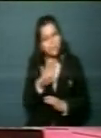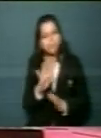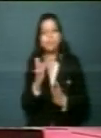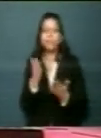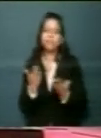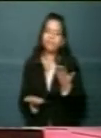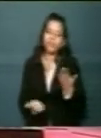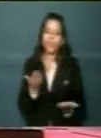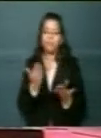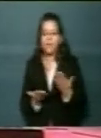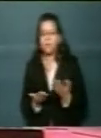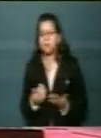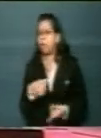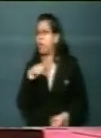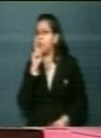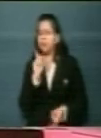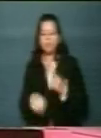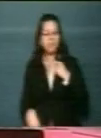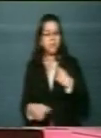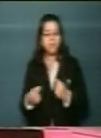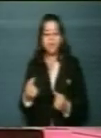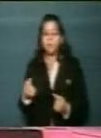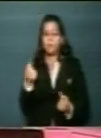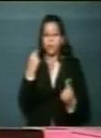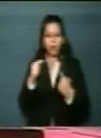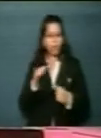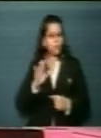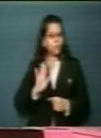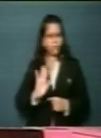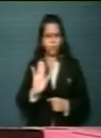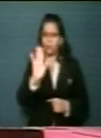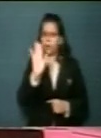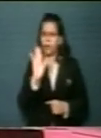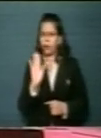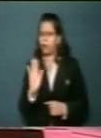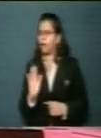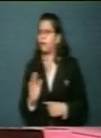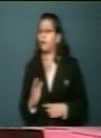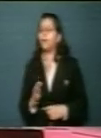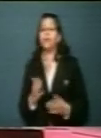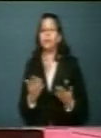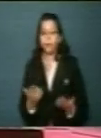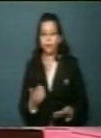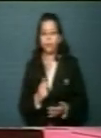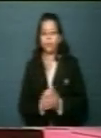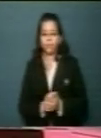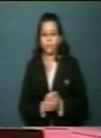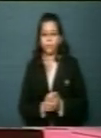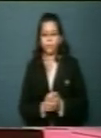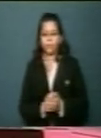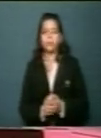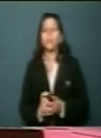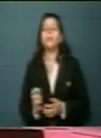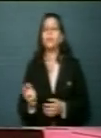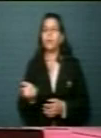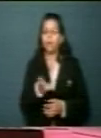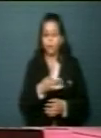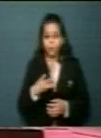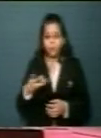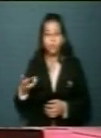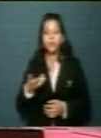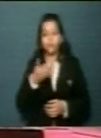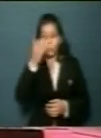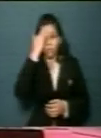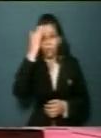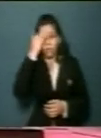veces inevitable, nunca debiera ser motivo de orgullo. El prolongado ruido de los cañones